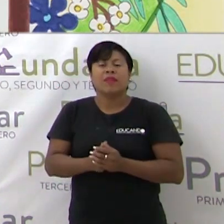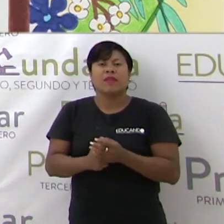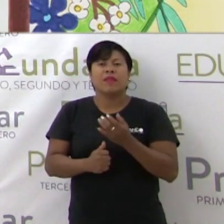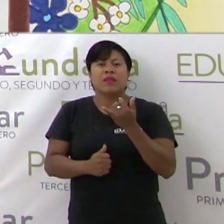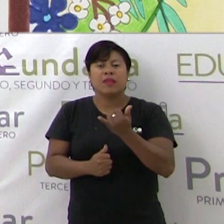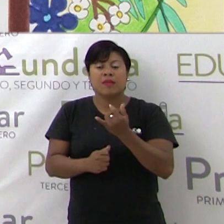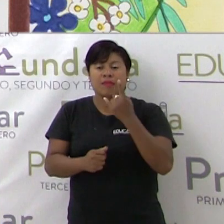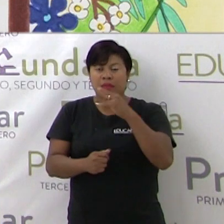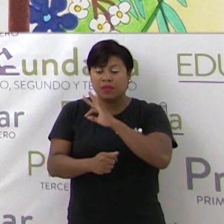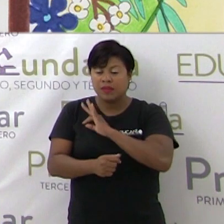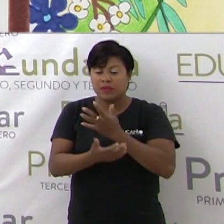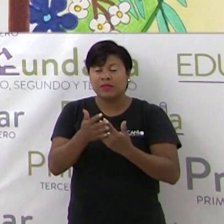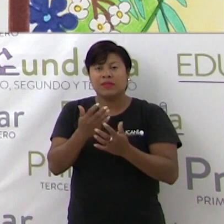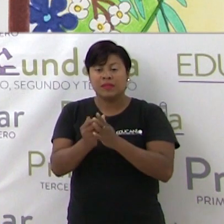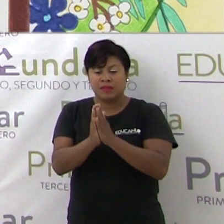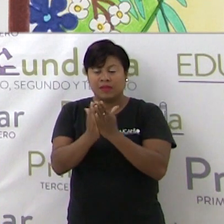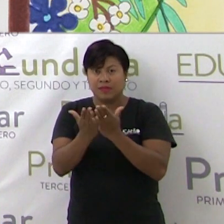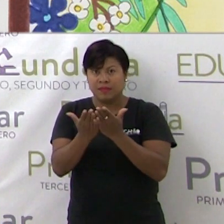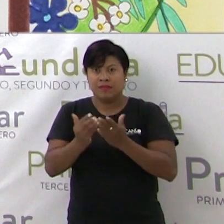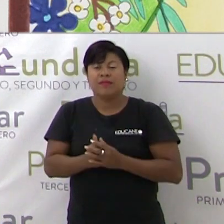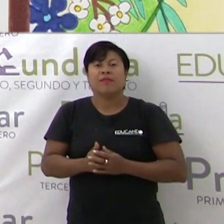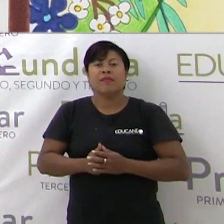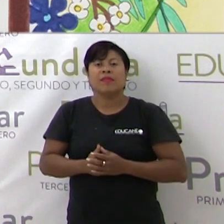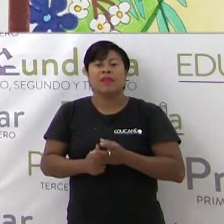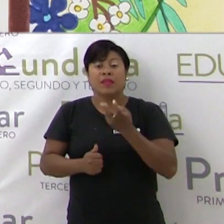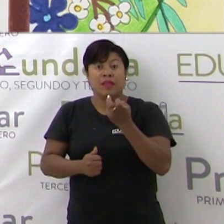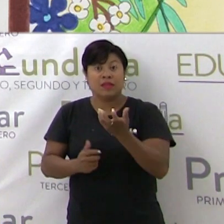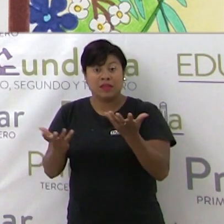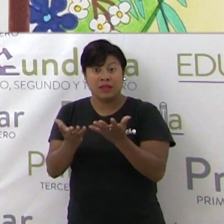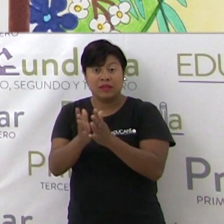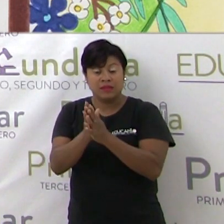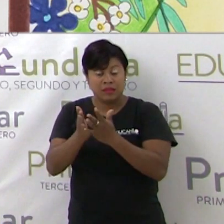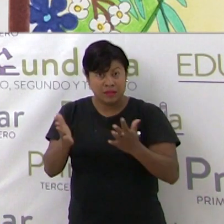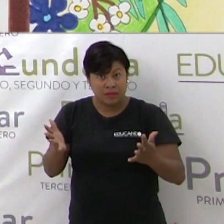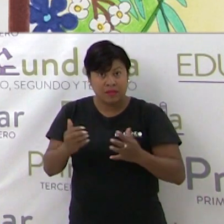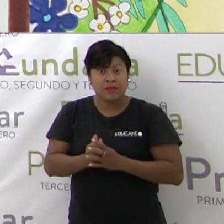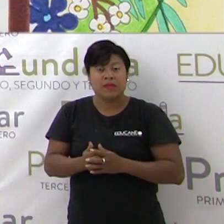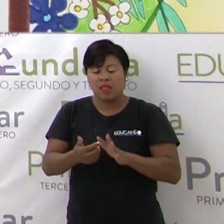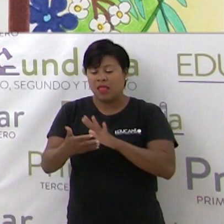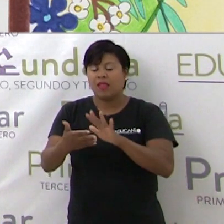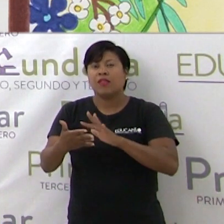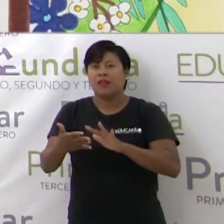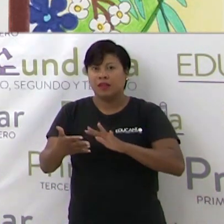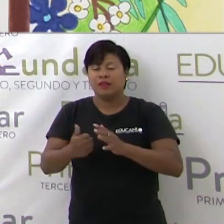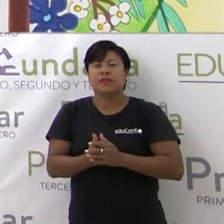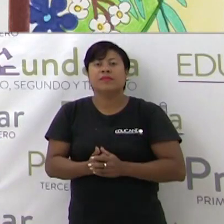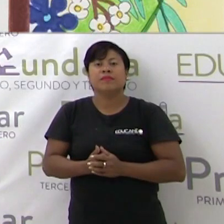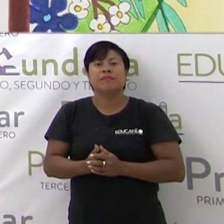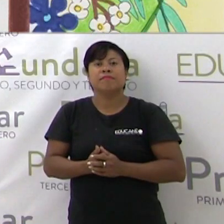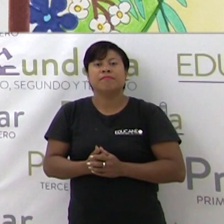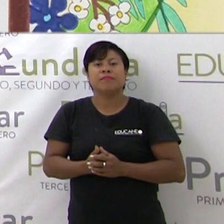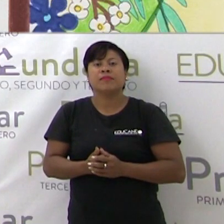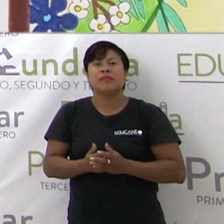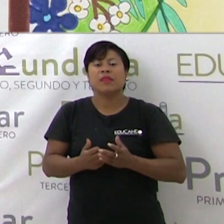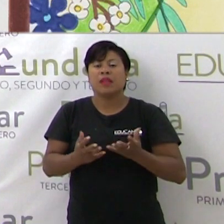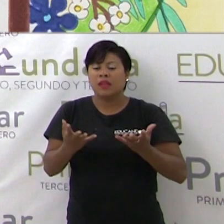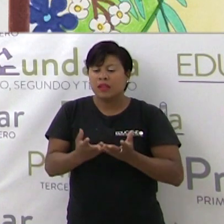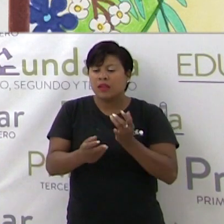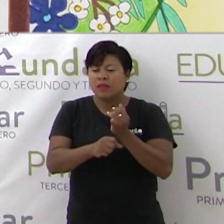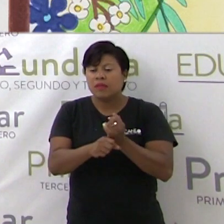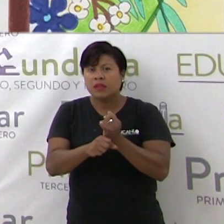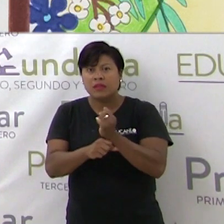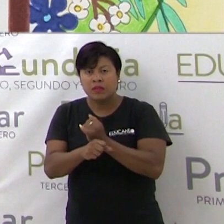y creación literaria. Desarrollar hábitos lectores, estimular la